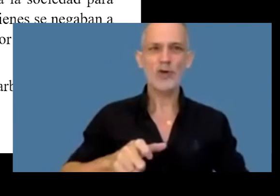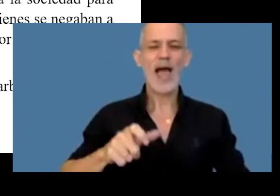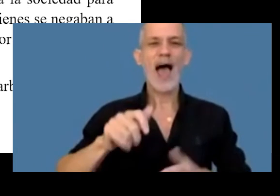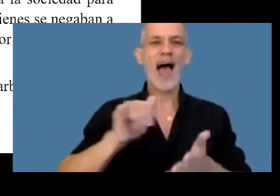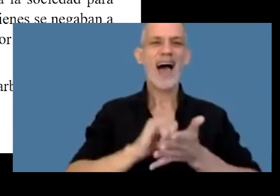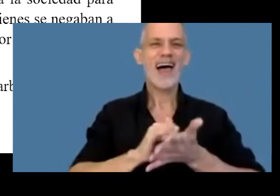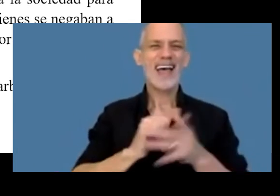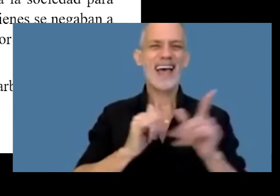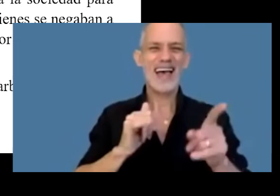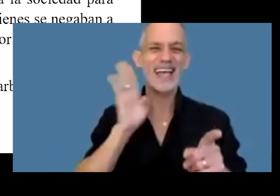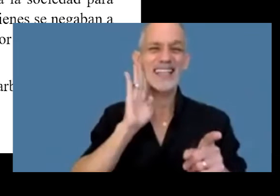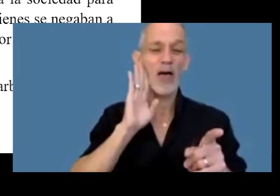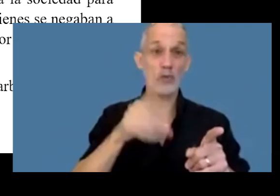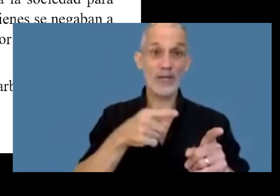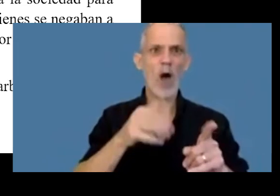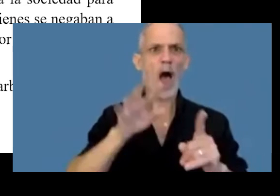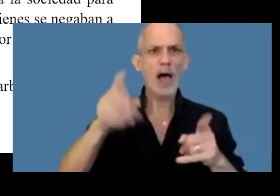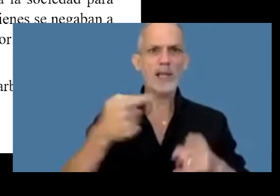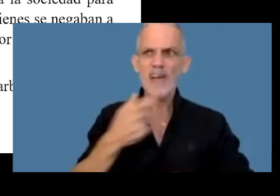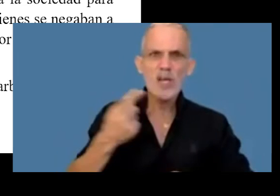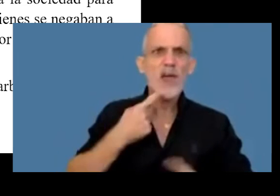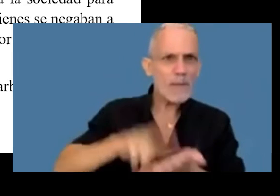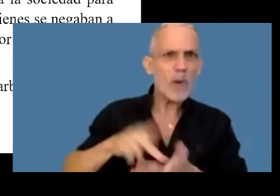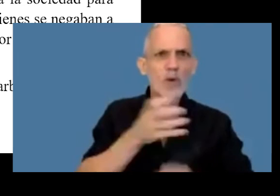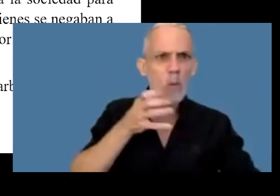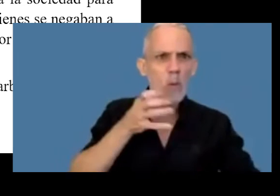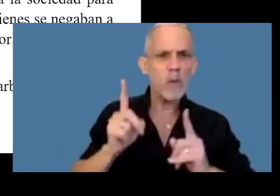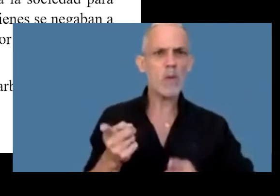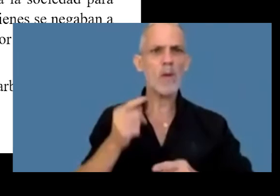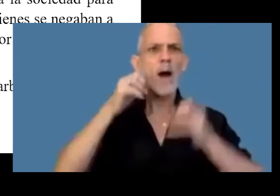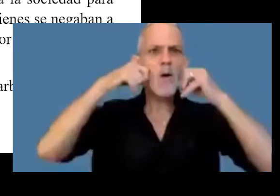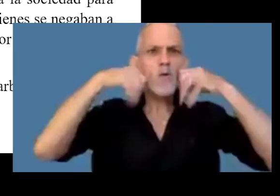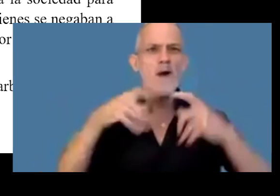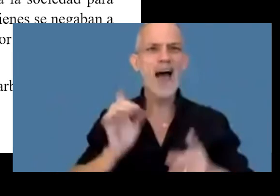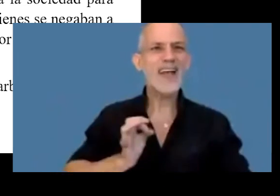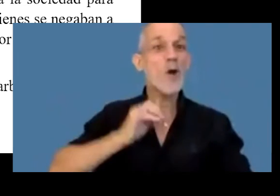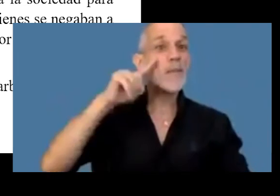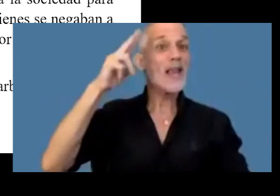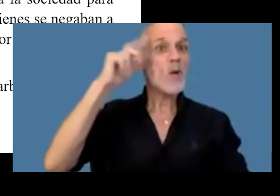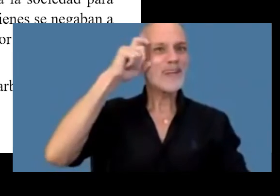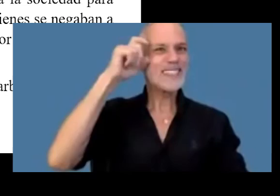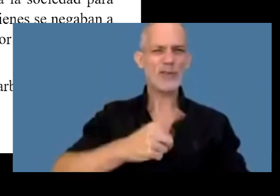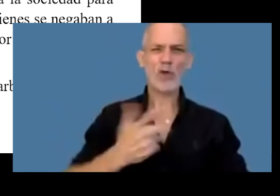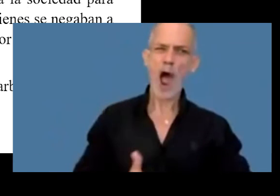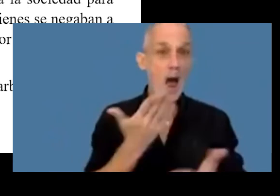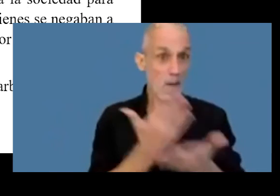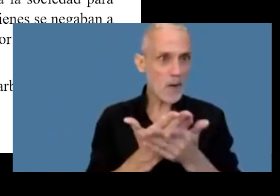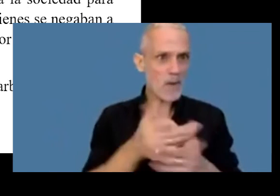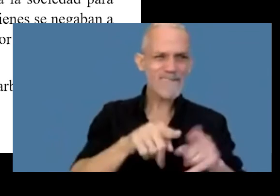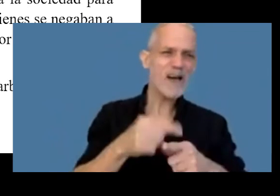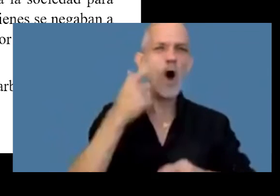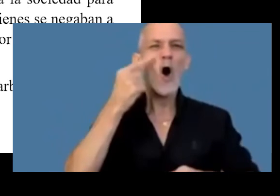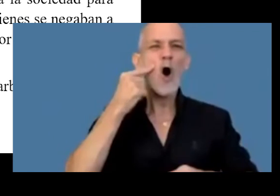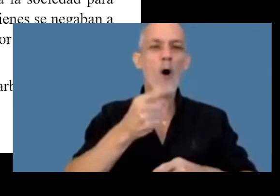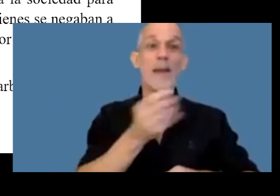Unidos, intentó introducir el impuesto al vello facial en 1910. Propuso además que los hombres con